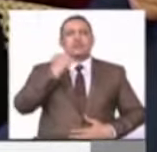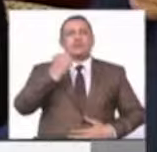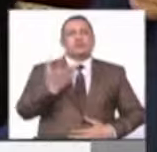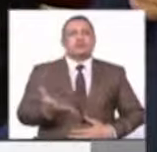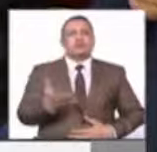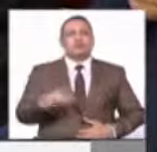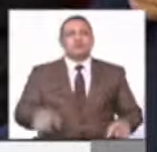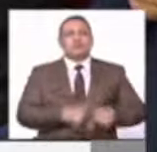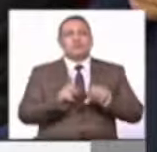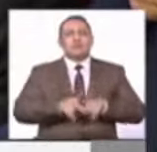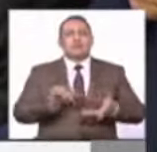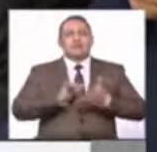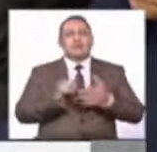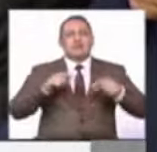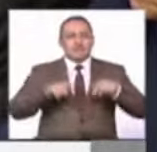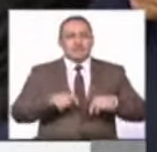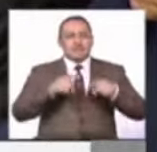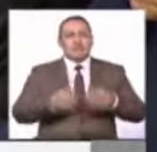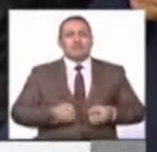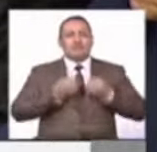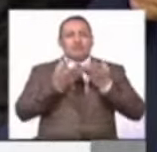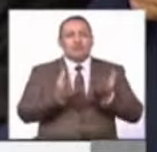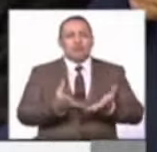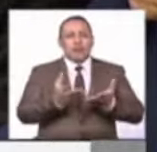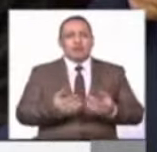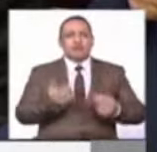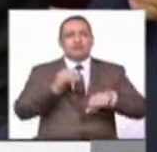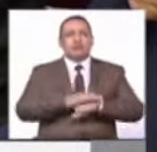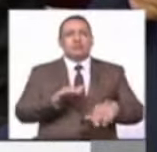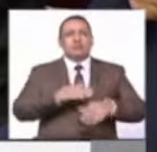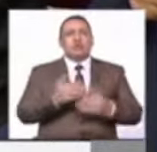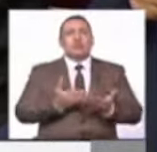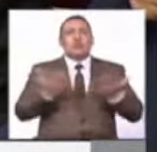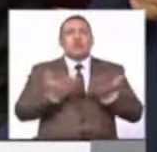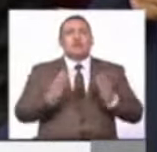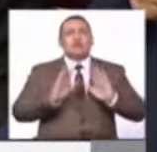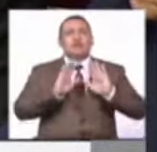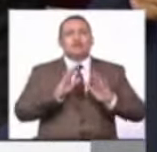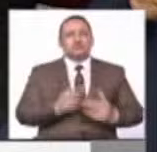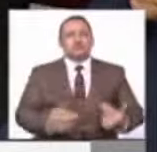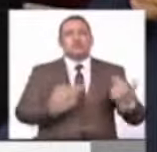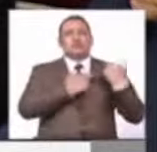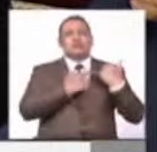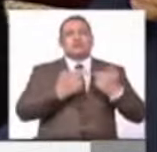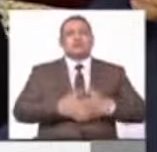que debe estar informado sobre cuáles son sus